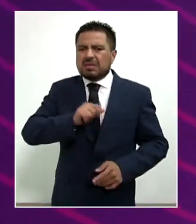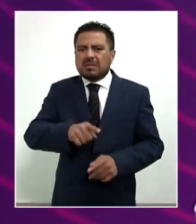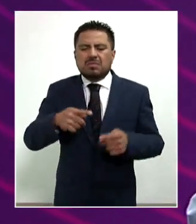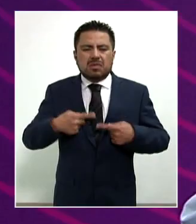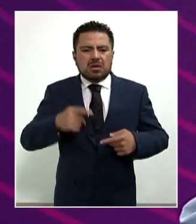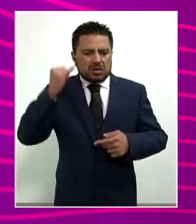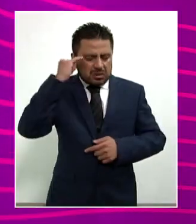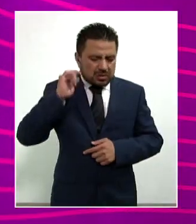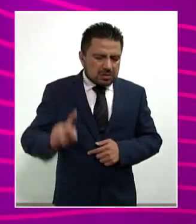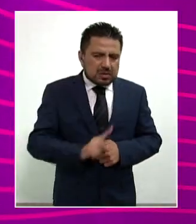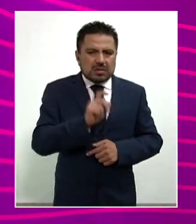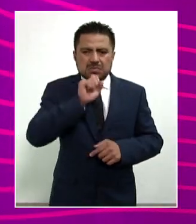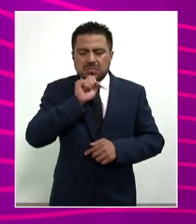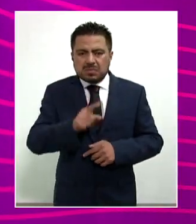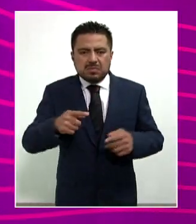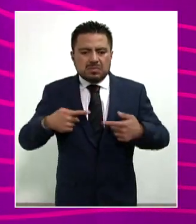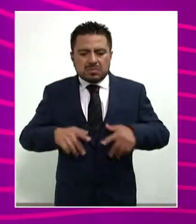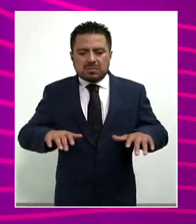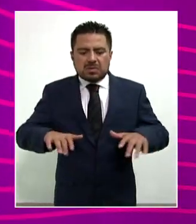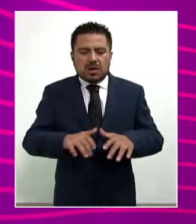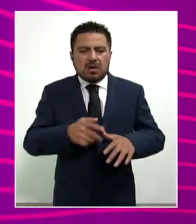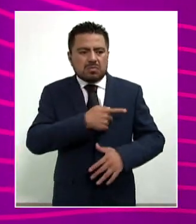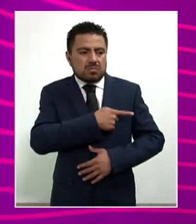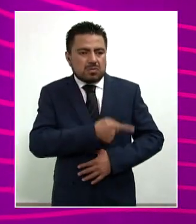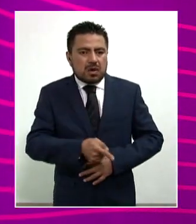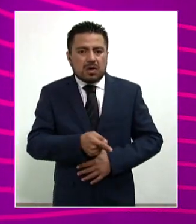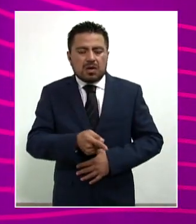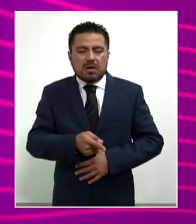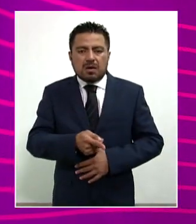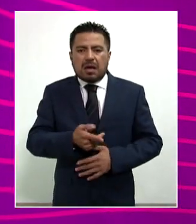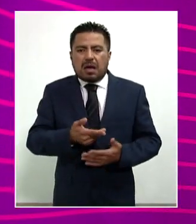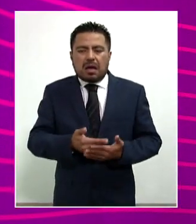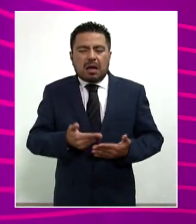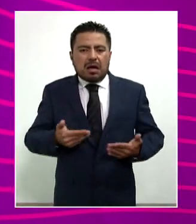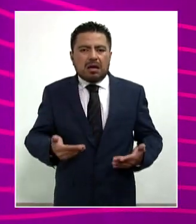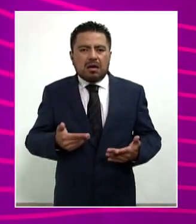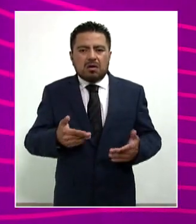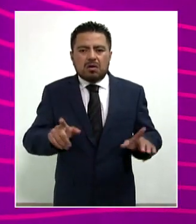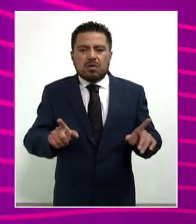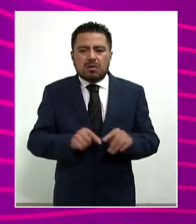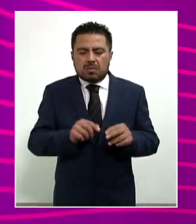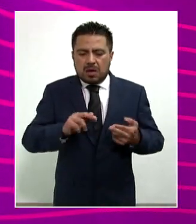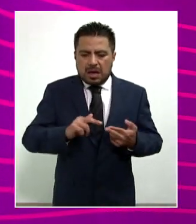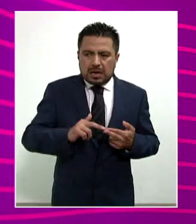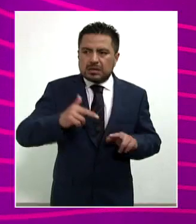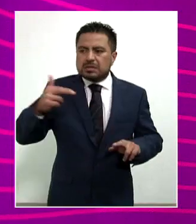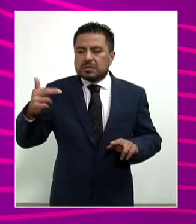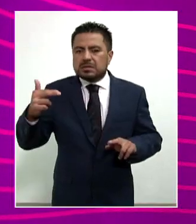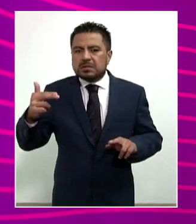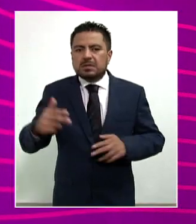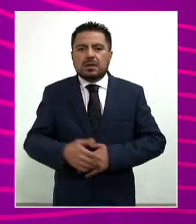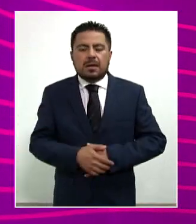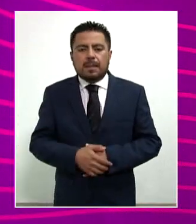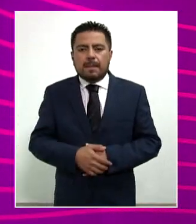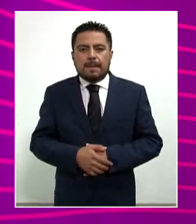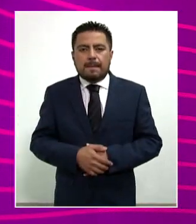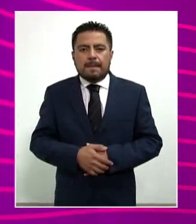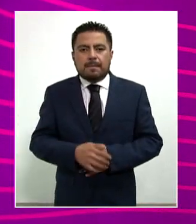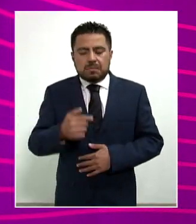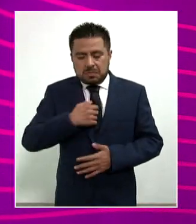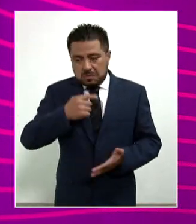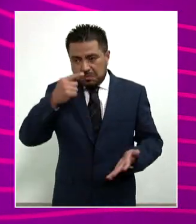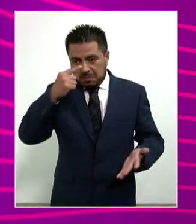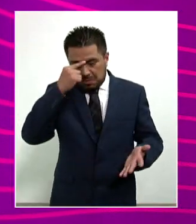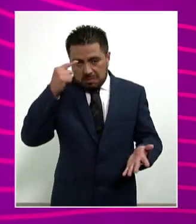población indígena, por la gente del sur, por la gente pobre. Entonces nada más es como extensión. Ahora, yo